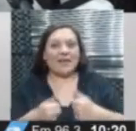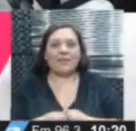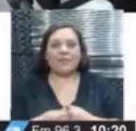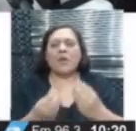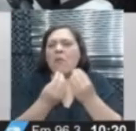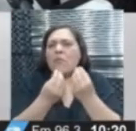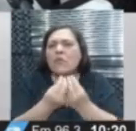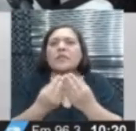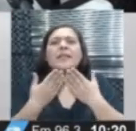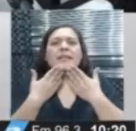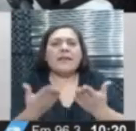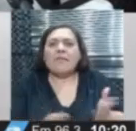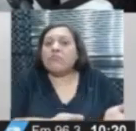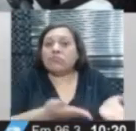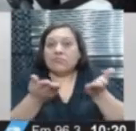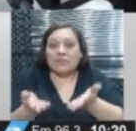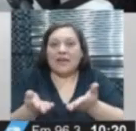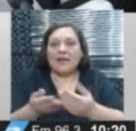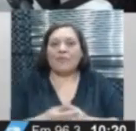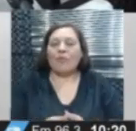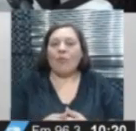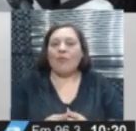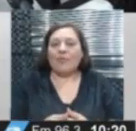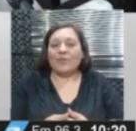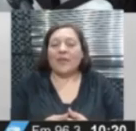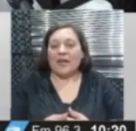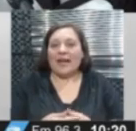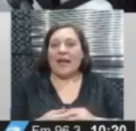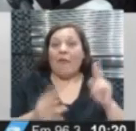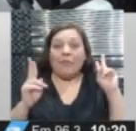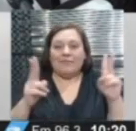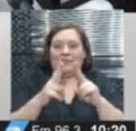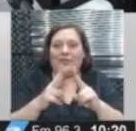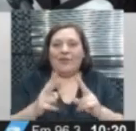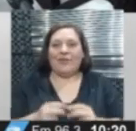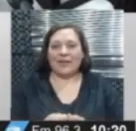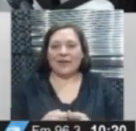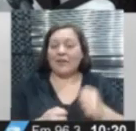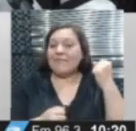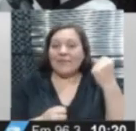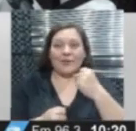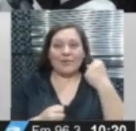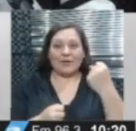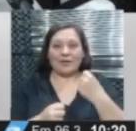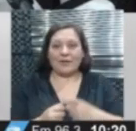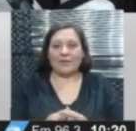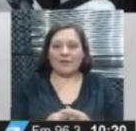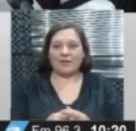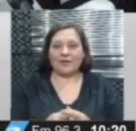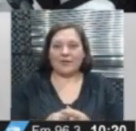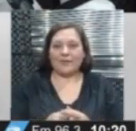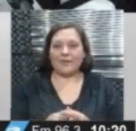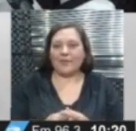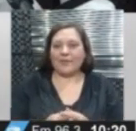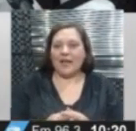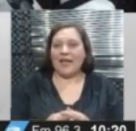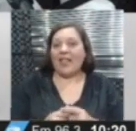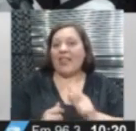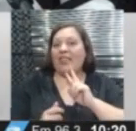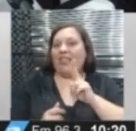muchas gracias por la invitación al fin nos conocemos Al fin nos conocemos Leti me encanta tu cabello